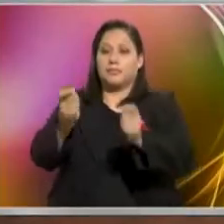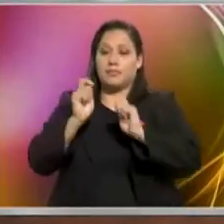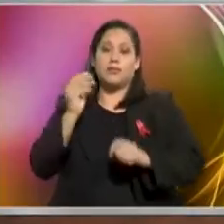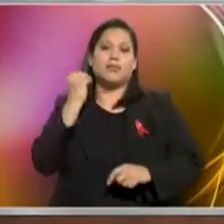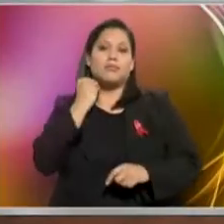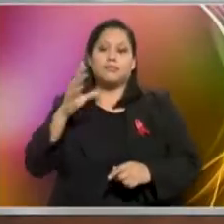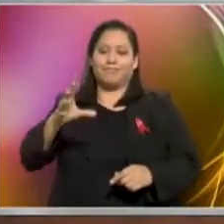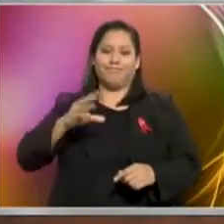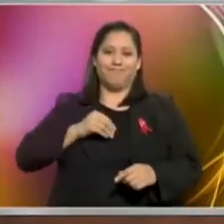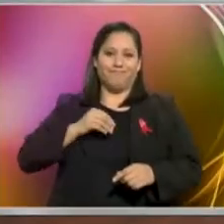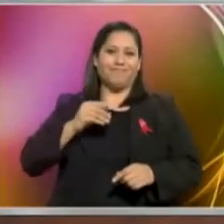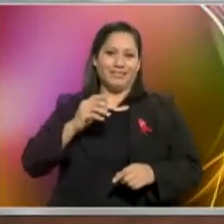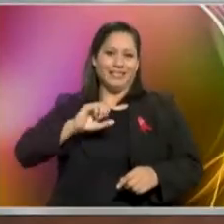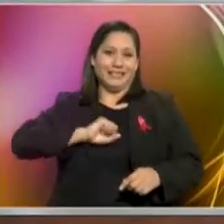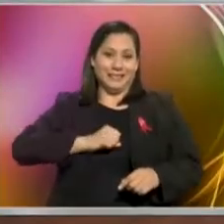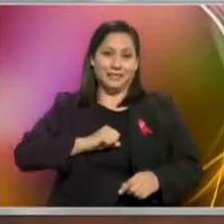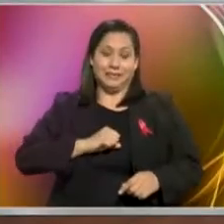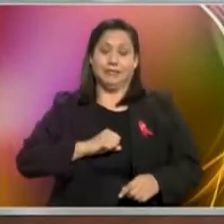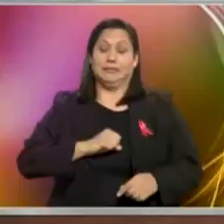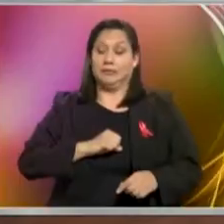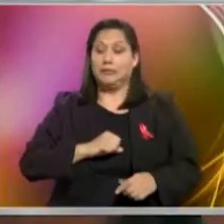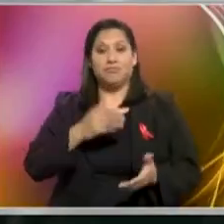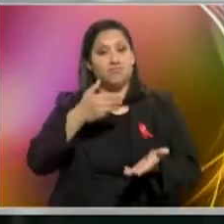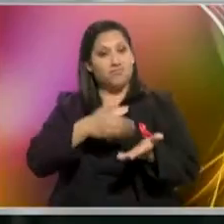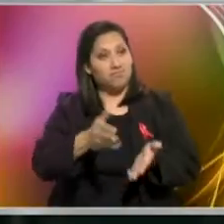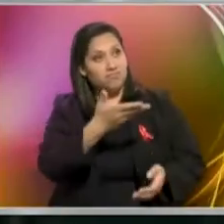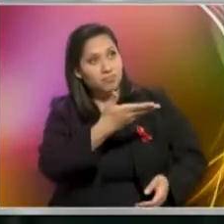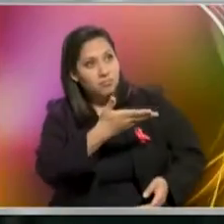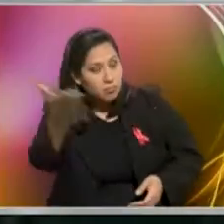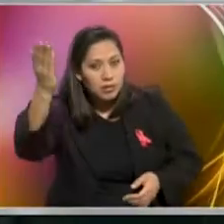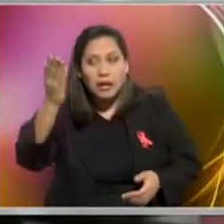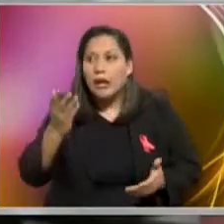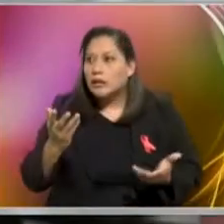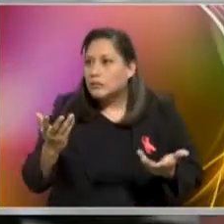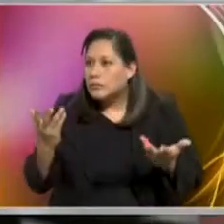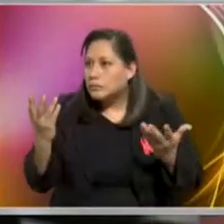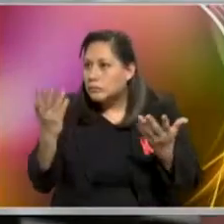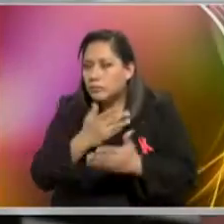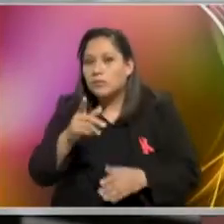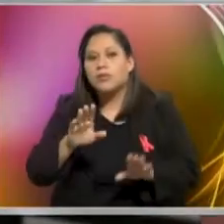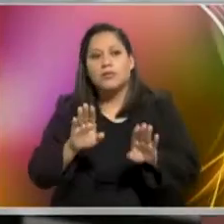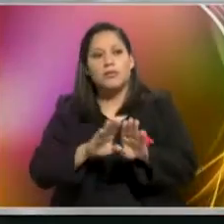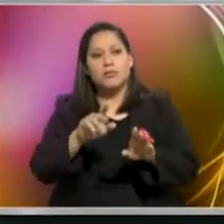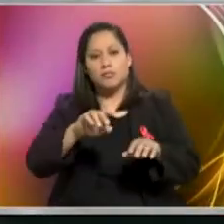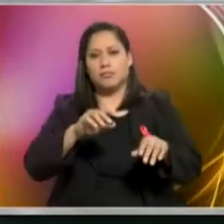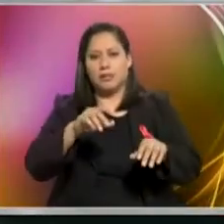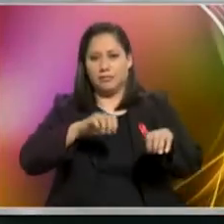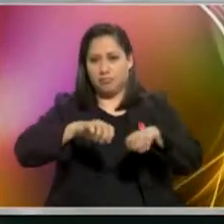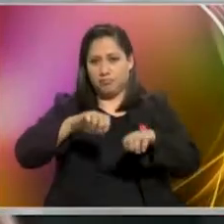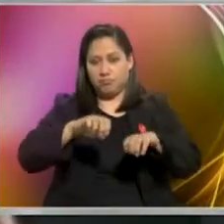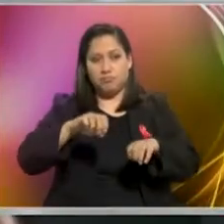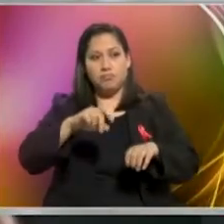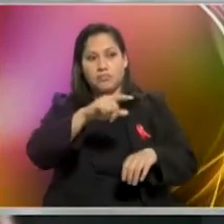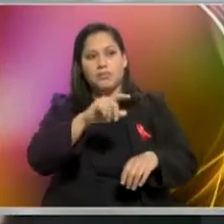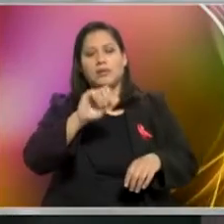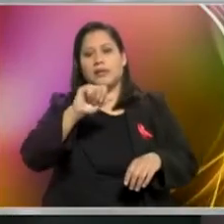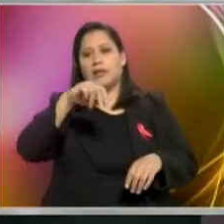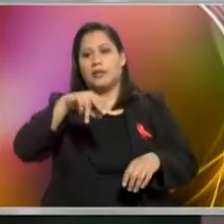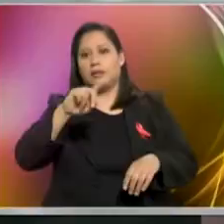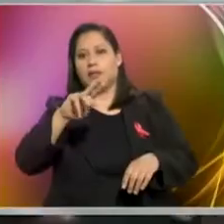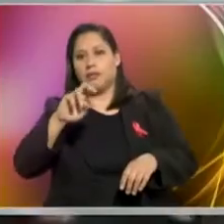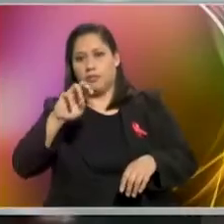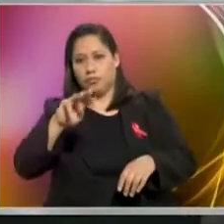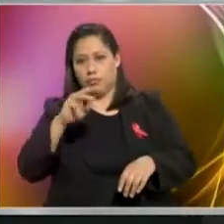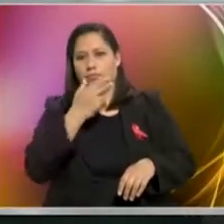se contagia, que es despedido injustamente de su firma donde trabajaba, Andrew Beckett se llamaba el